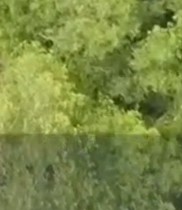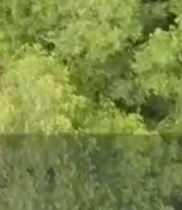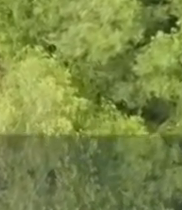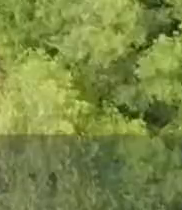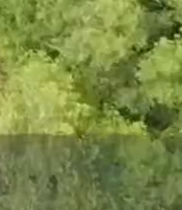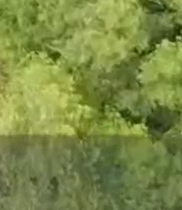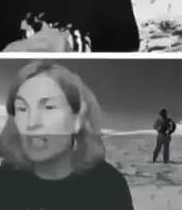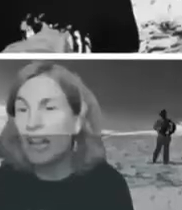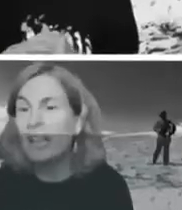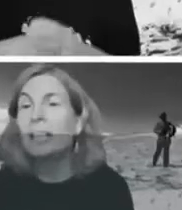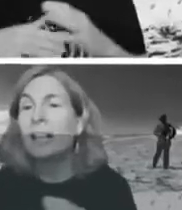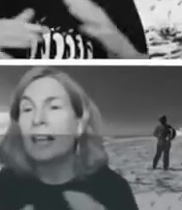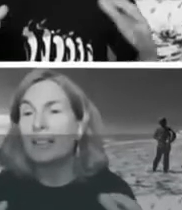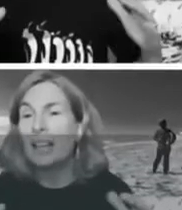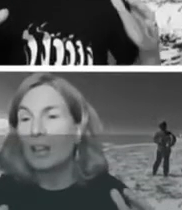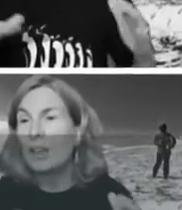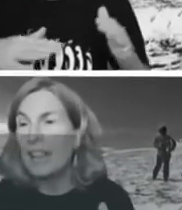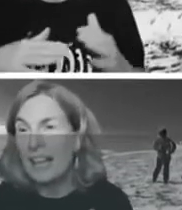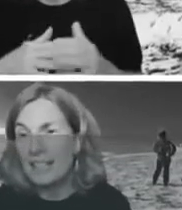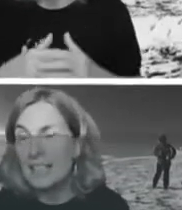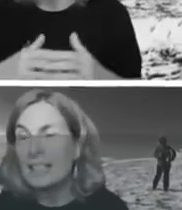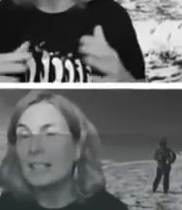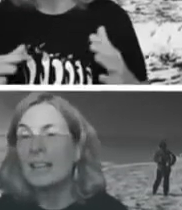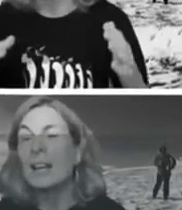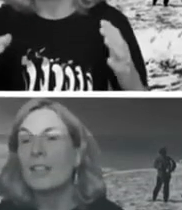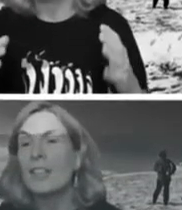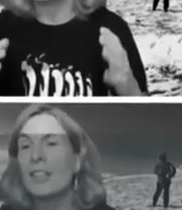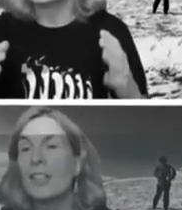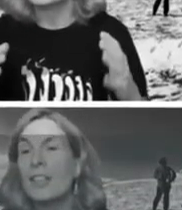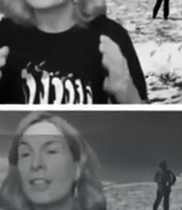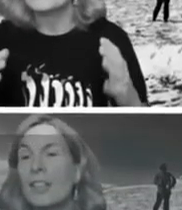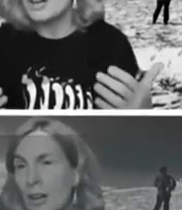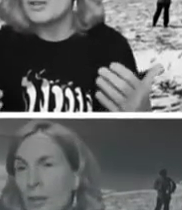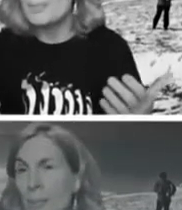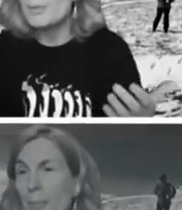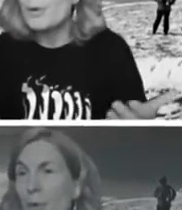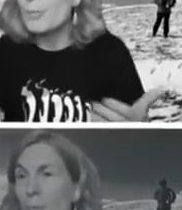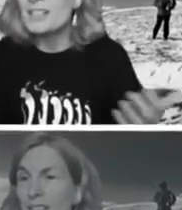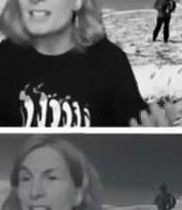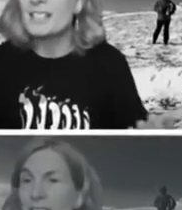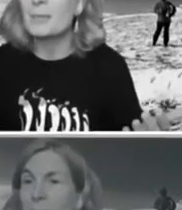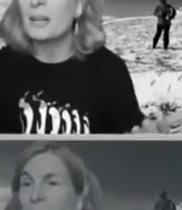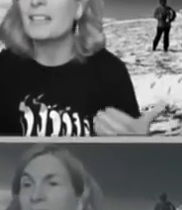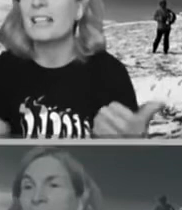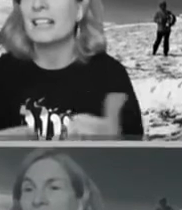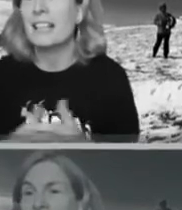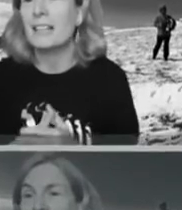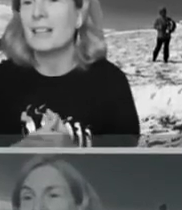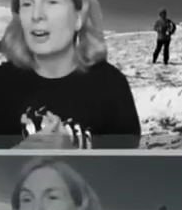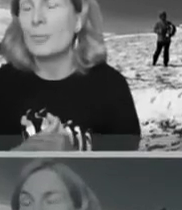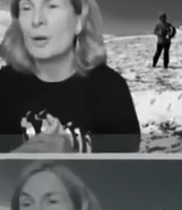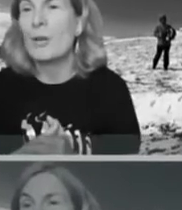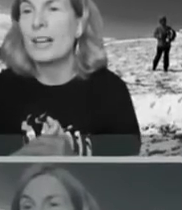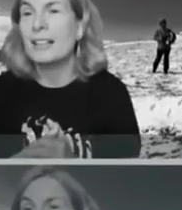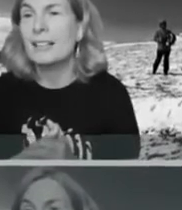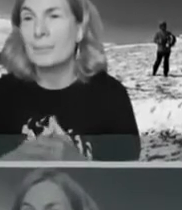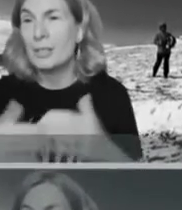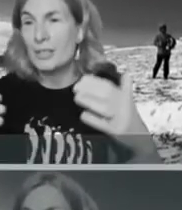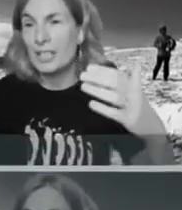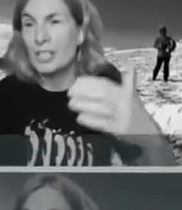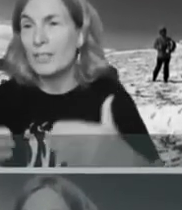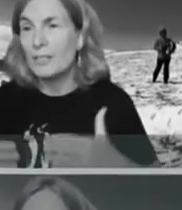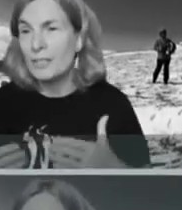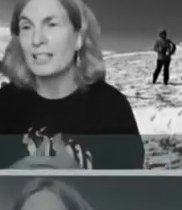viento y la sequedad que ha llegado. Necesitan mucha, mucha agua. Les gusta vivir en la capa de nubes